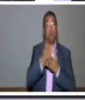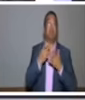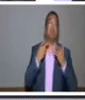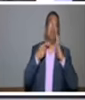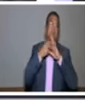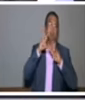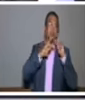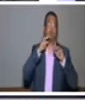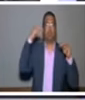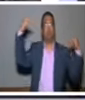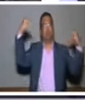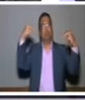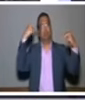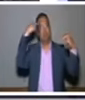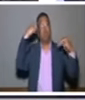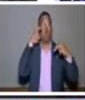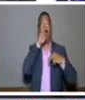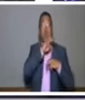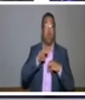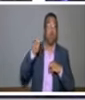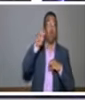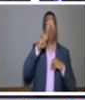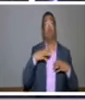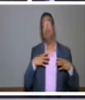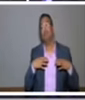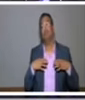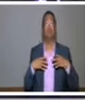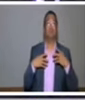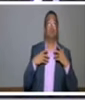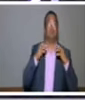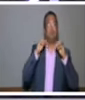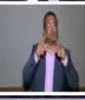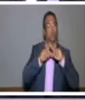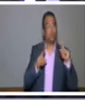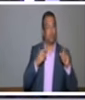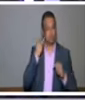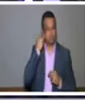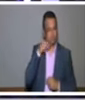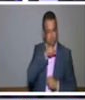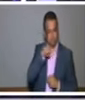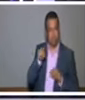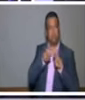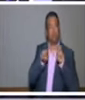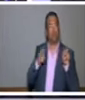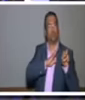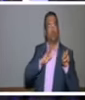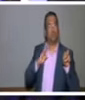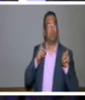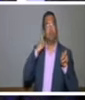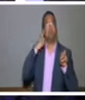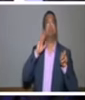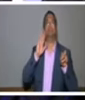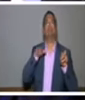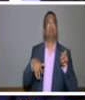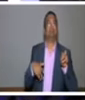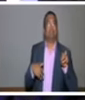turismo, porque estamos en el Caribe, como un área de desarrollo económico. Si la Junta, en otro escenario, plantea